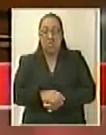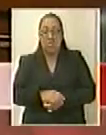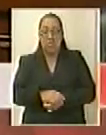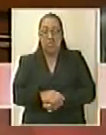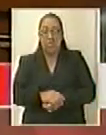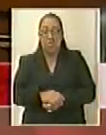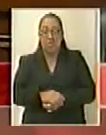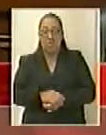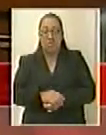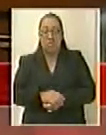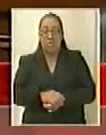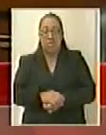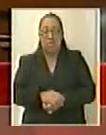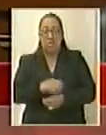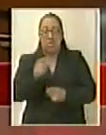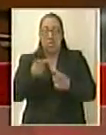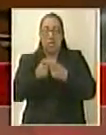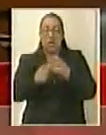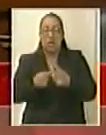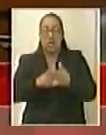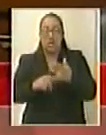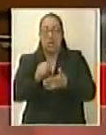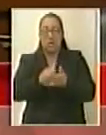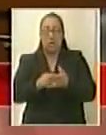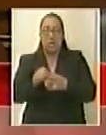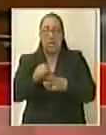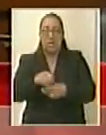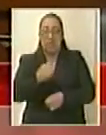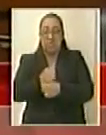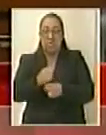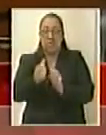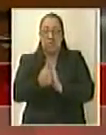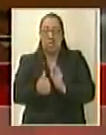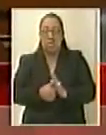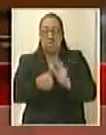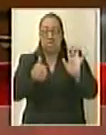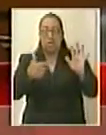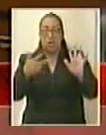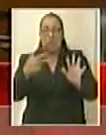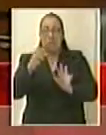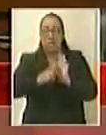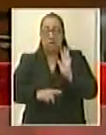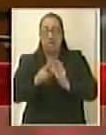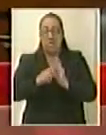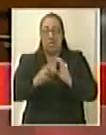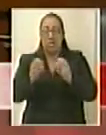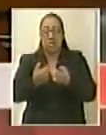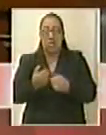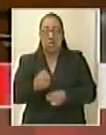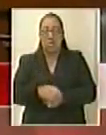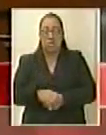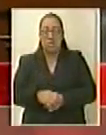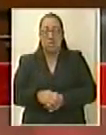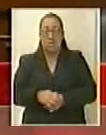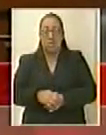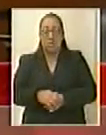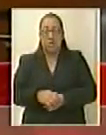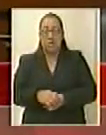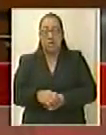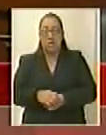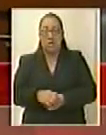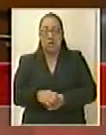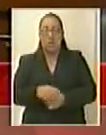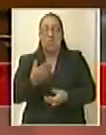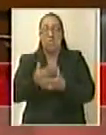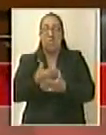orden del día los congresistas que suscriben en ejercicio del artículo 68 del reglamento del Congreso de la República Proponen a